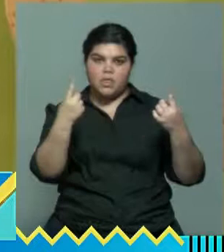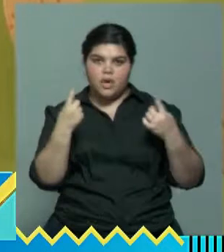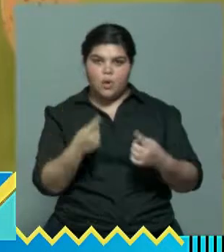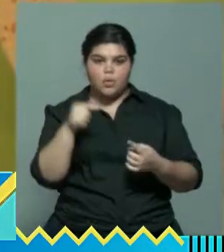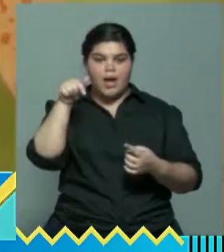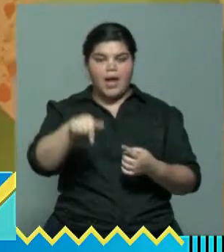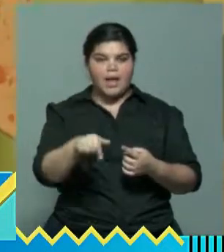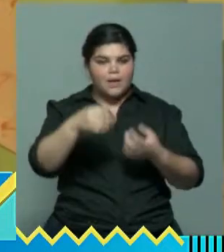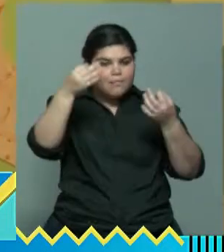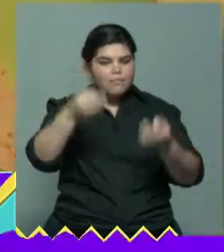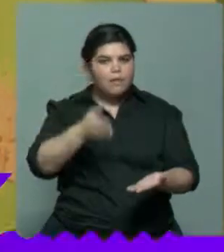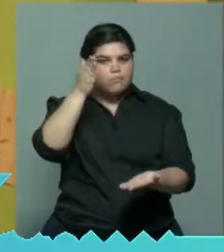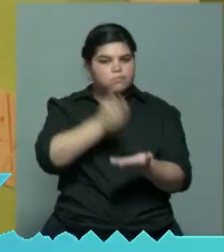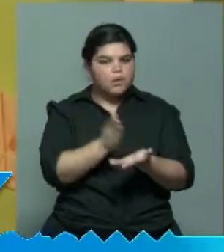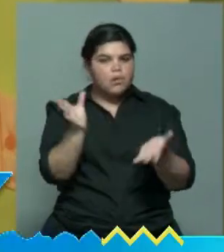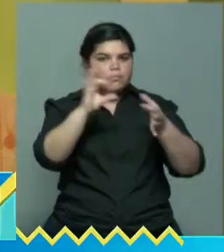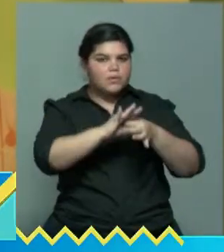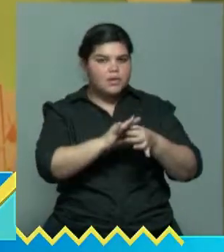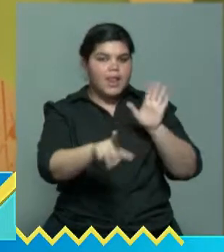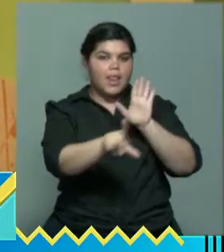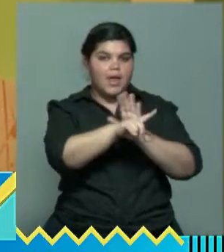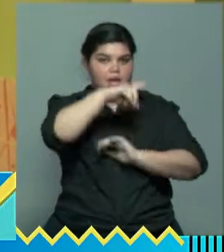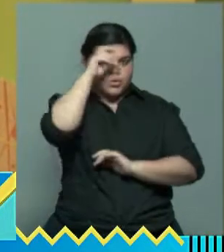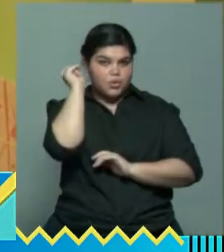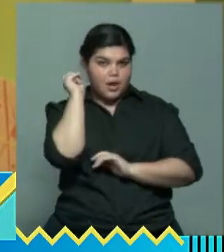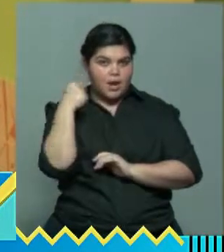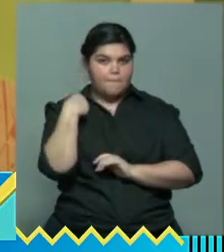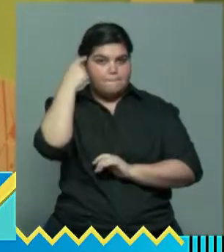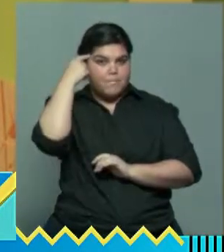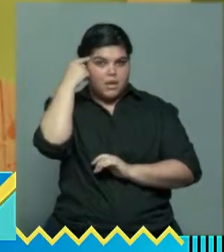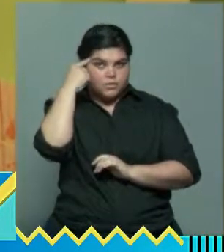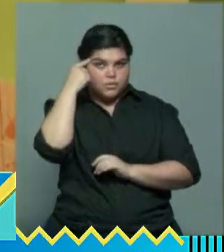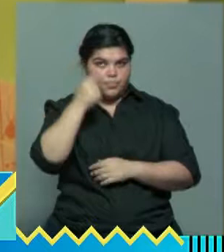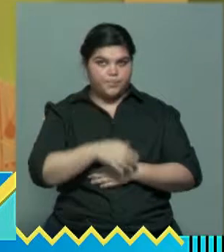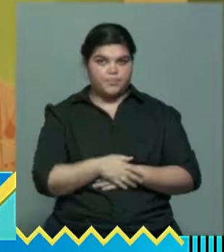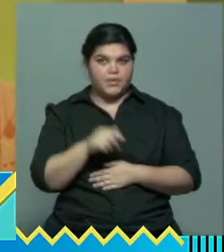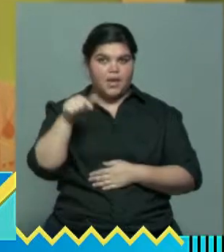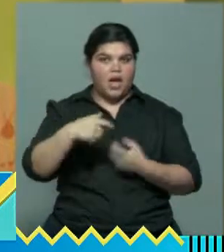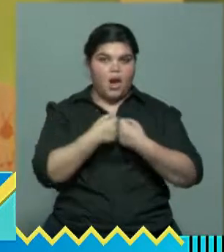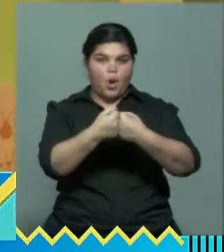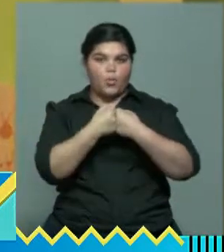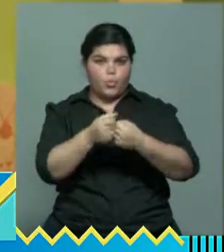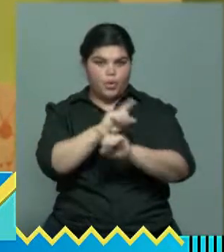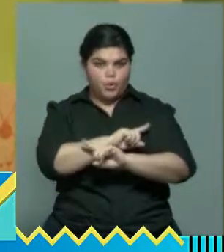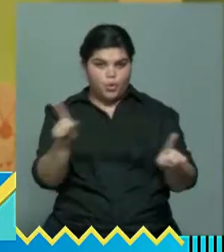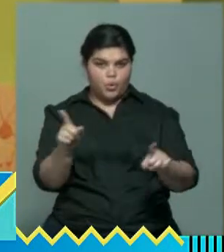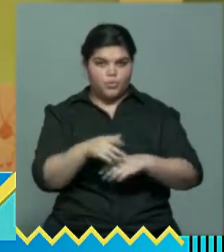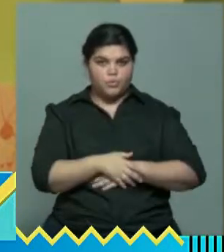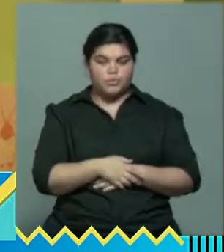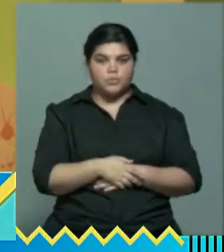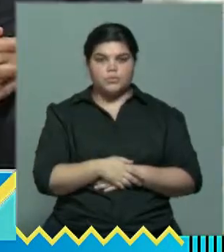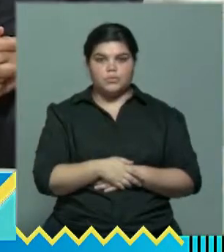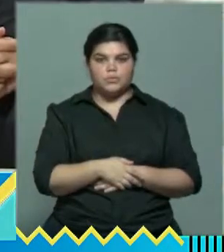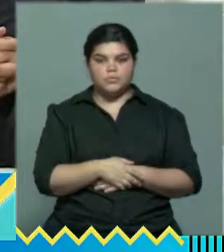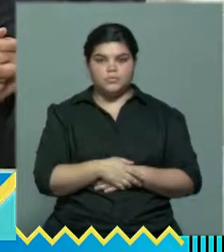legal, por eso en cuanto a la adhesión a la ley nacional yo creo que en eso no estoy de acuerdo. Y en cuanto